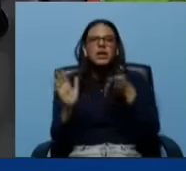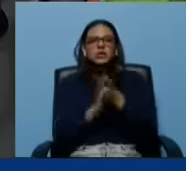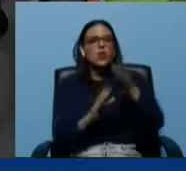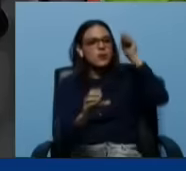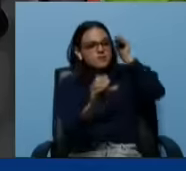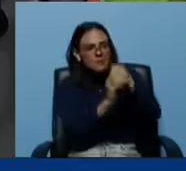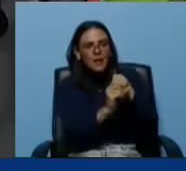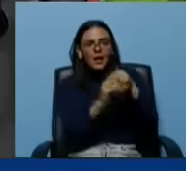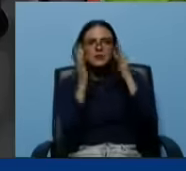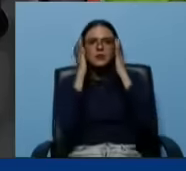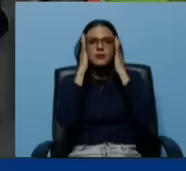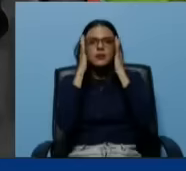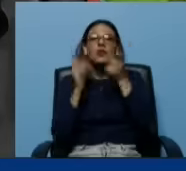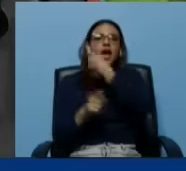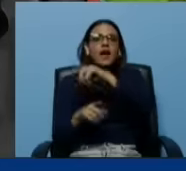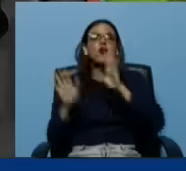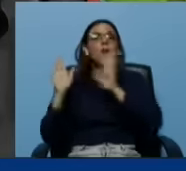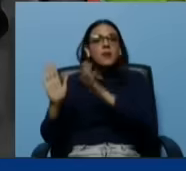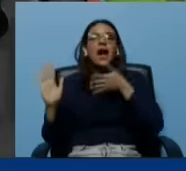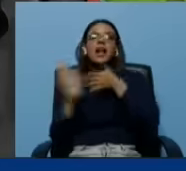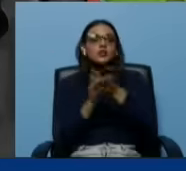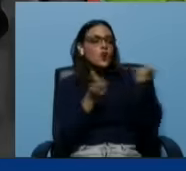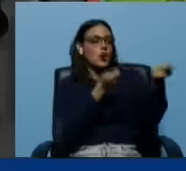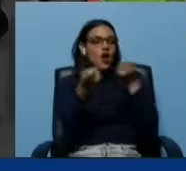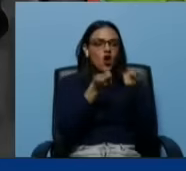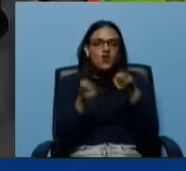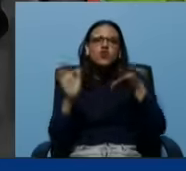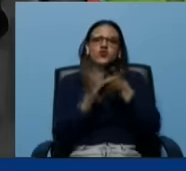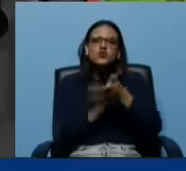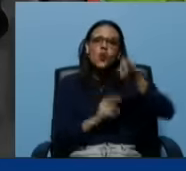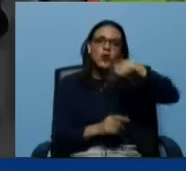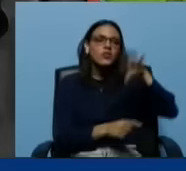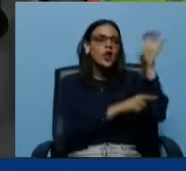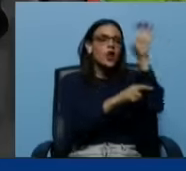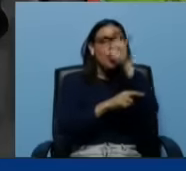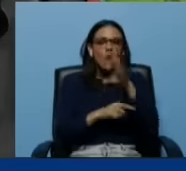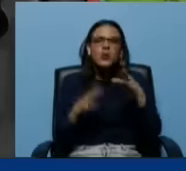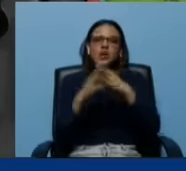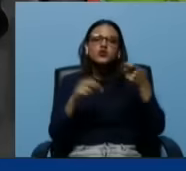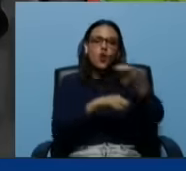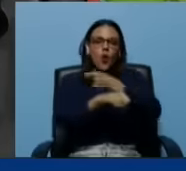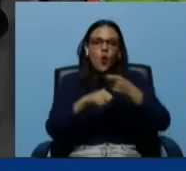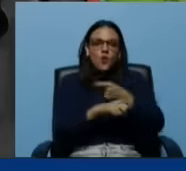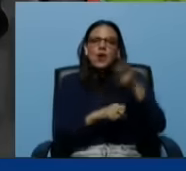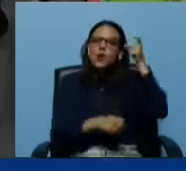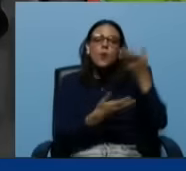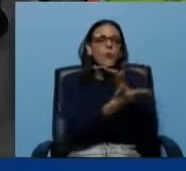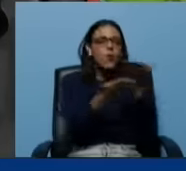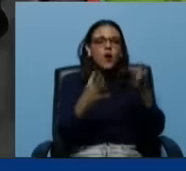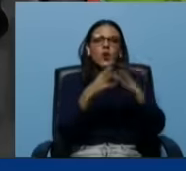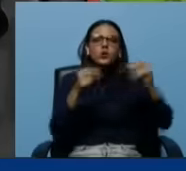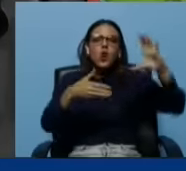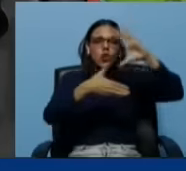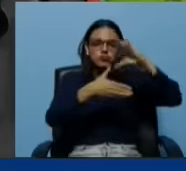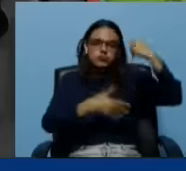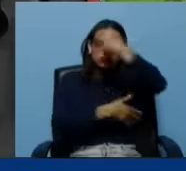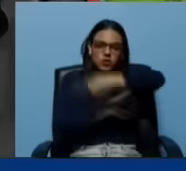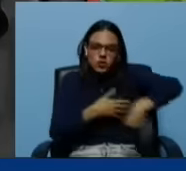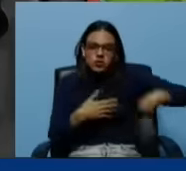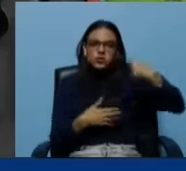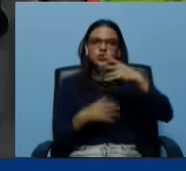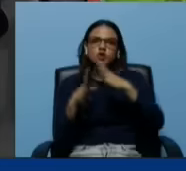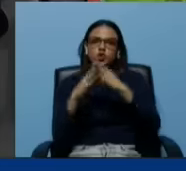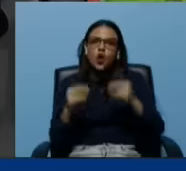la injerencia en los asuntos de los gobiernos y los pueblos de la región. De